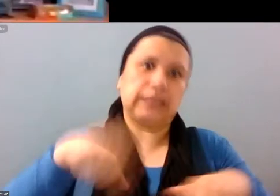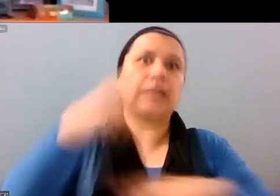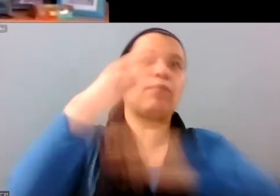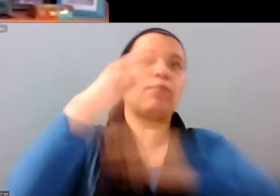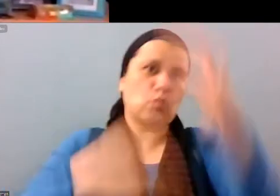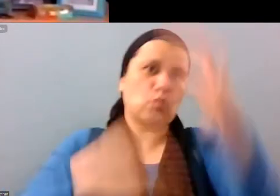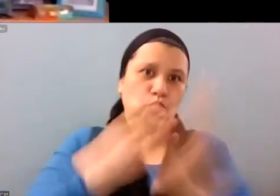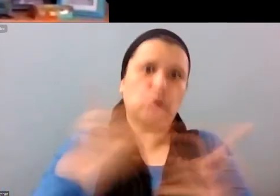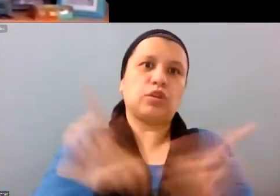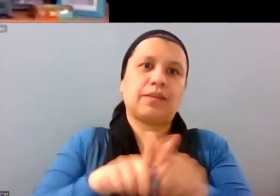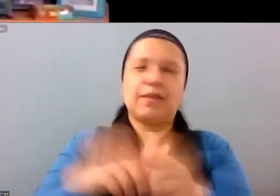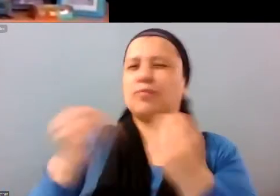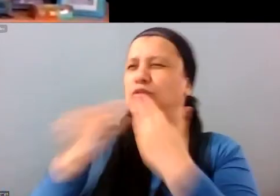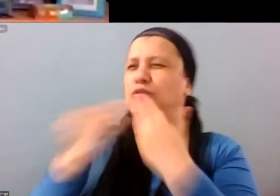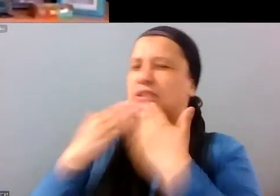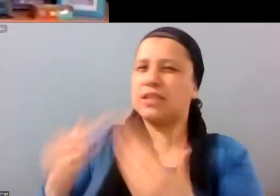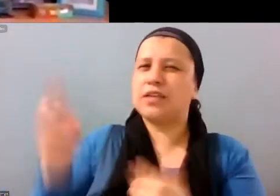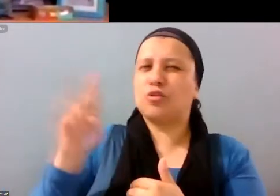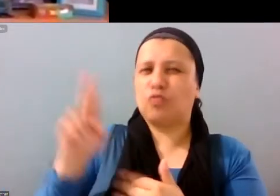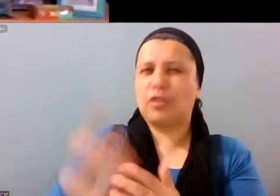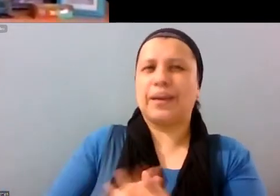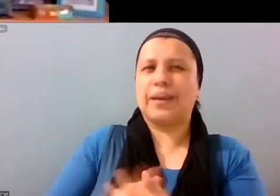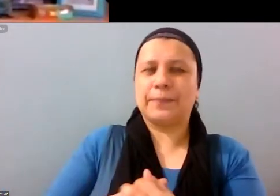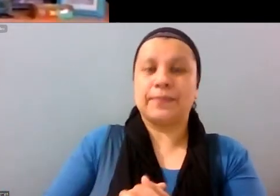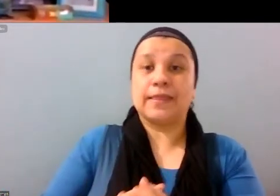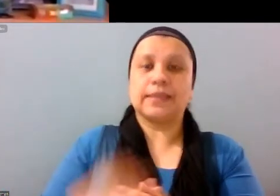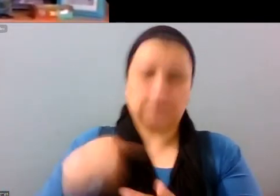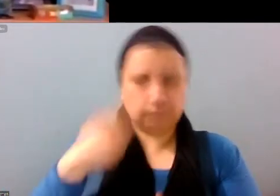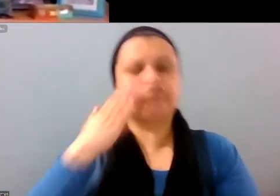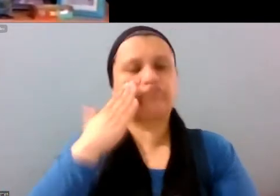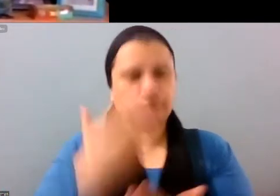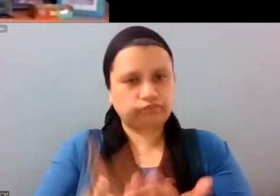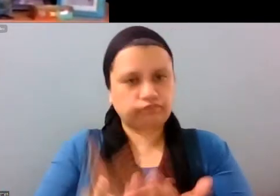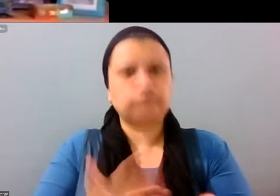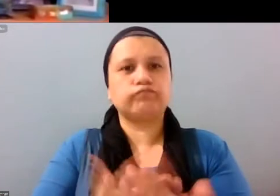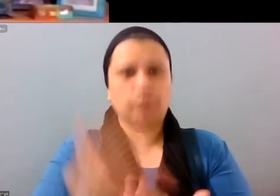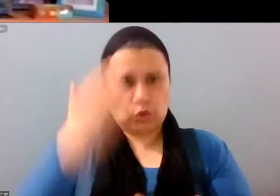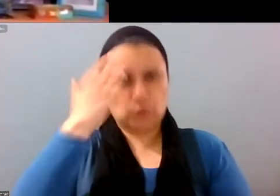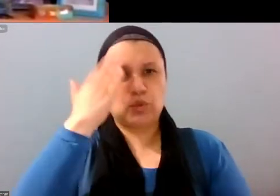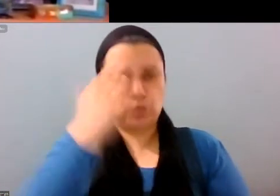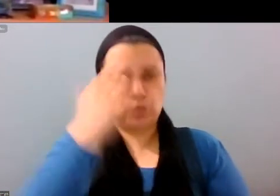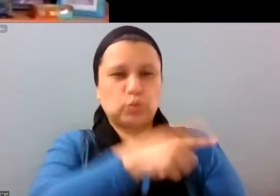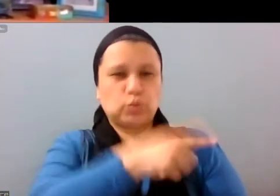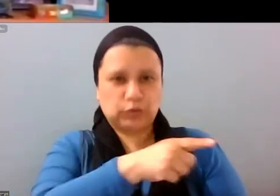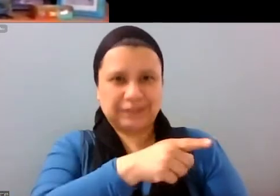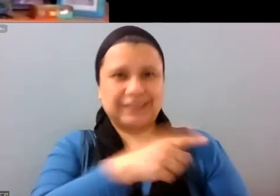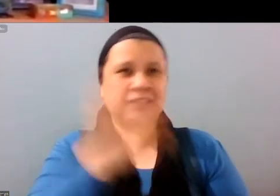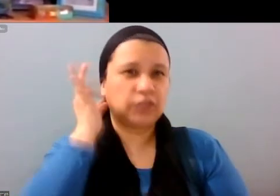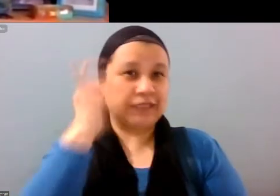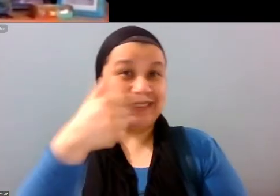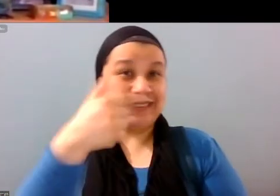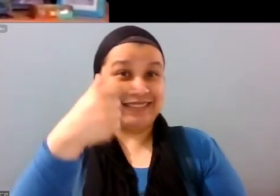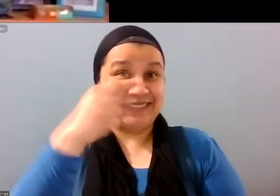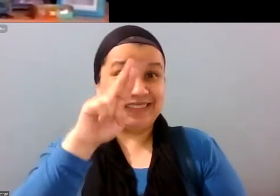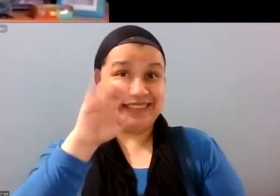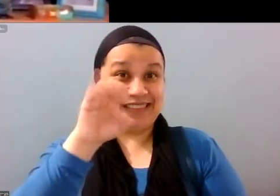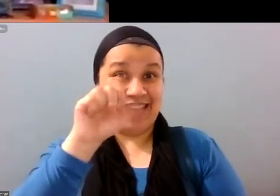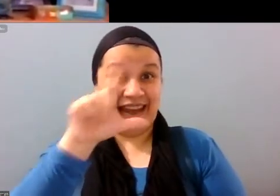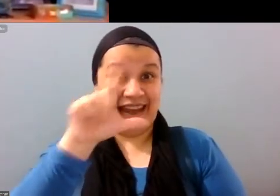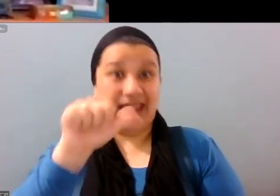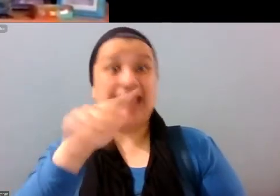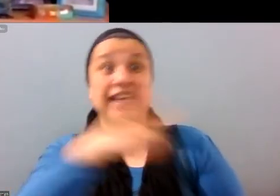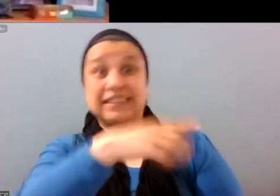don Rodrigo efectivamente me consta que entre usted doña Giselle y doña Melania ha habido una